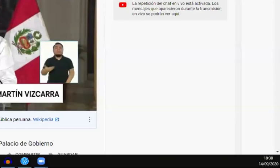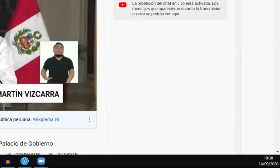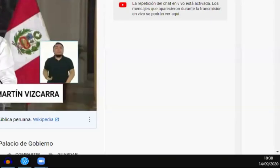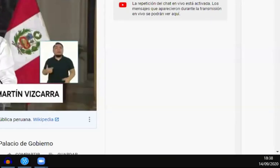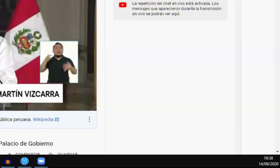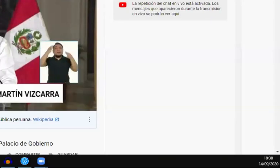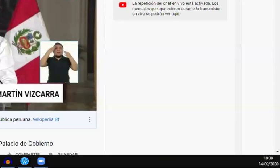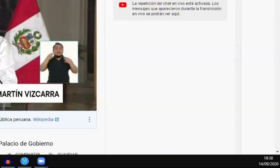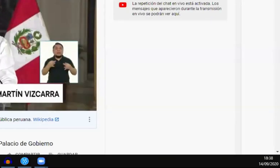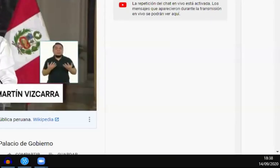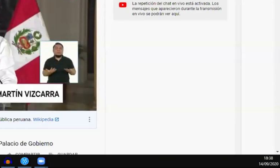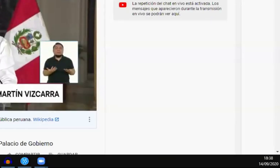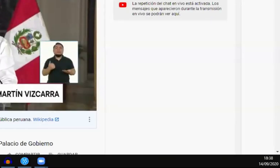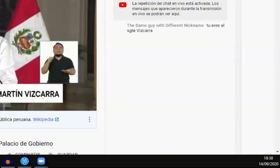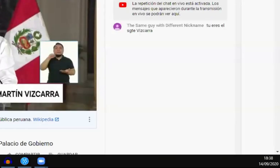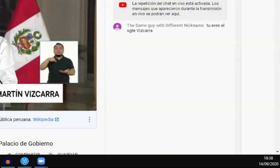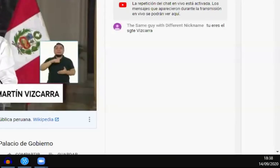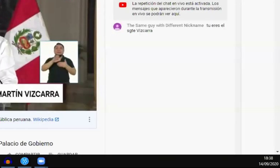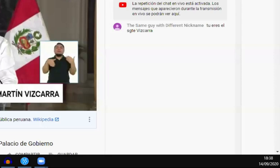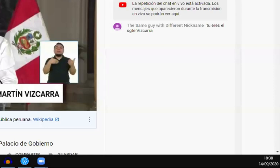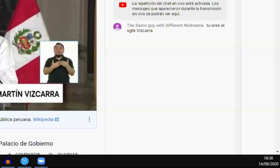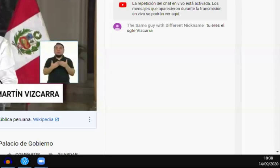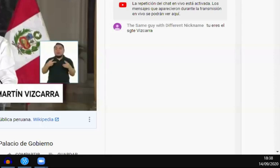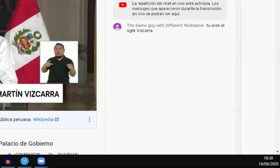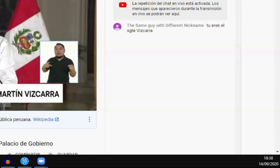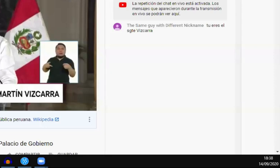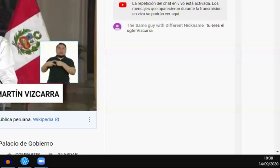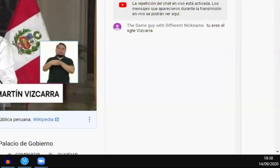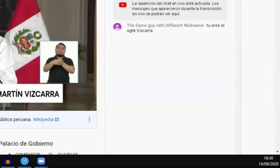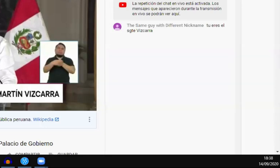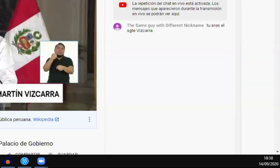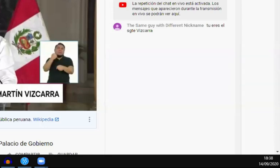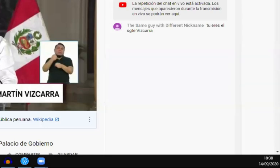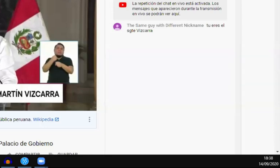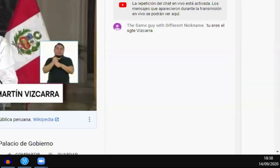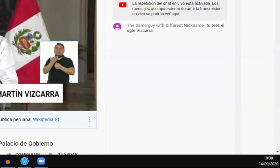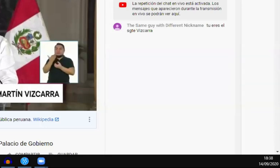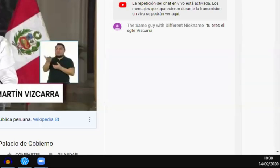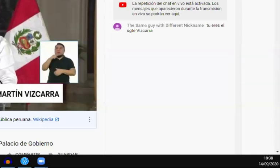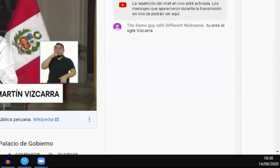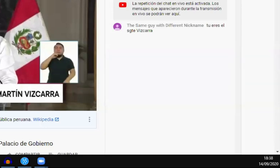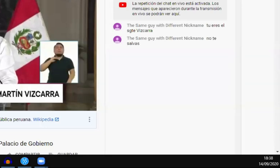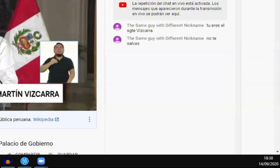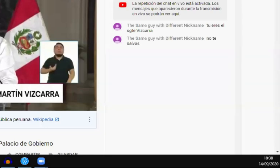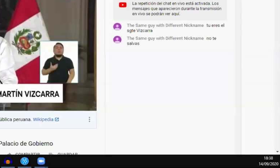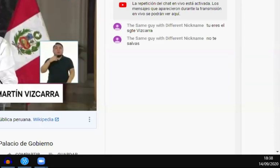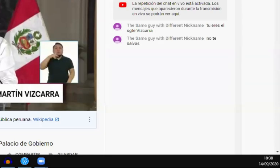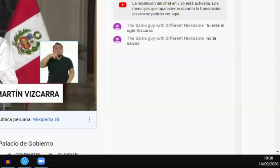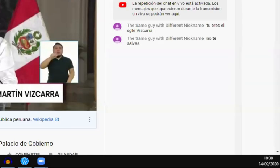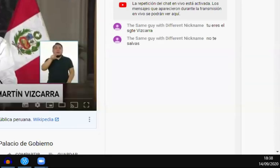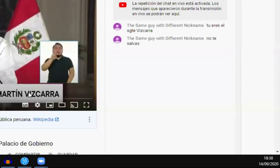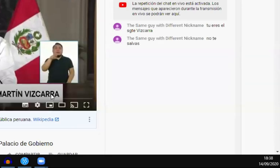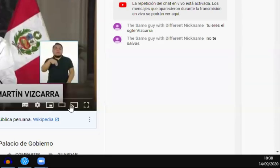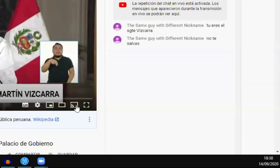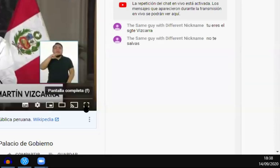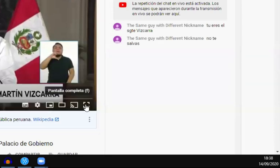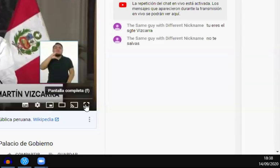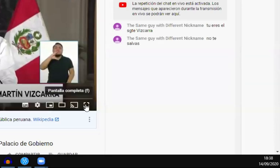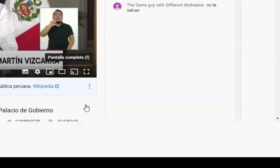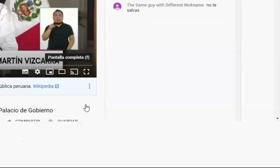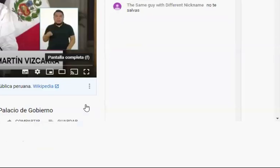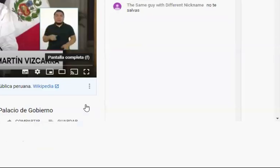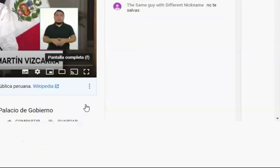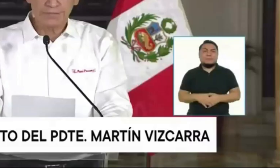finalmente confirma hoy día en mensaje la señora K, también en su Twitter, y horas posteriores se la confía. Entonces,